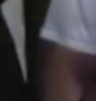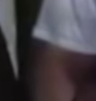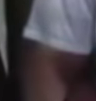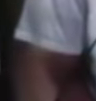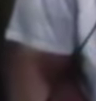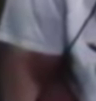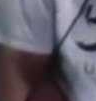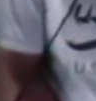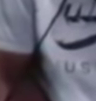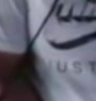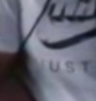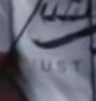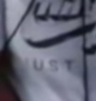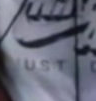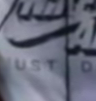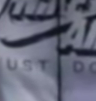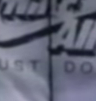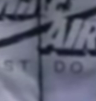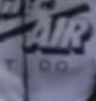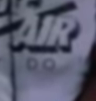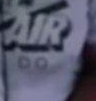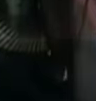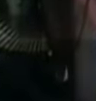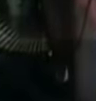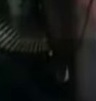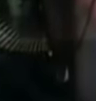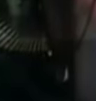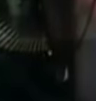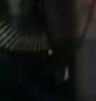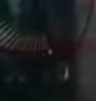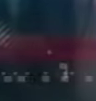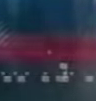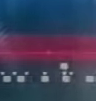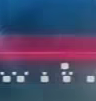el noticiero de Televicentro. Una pausa.